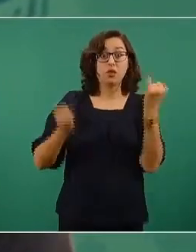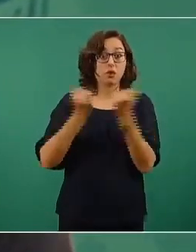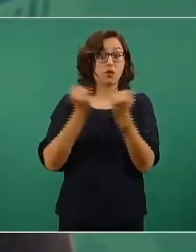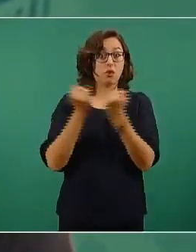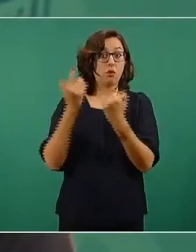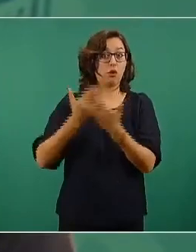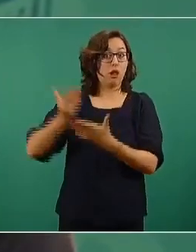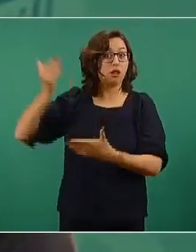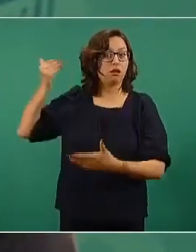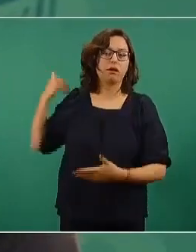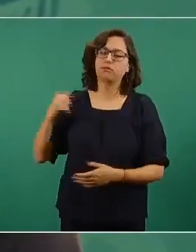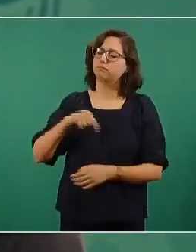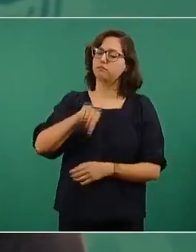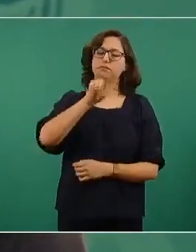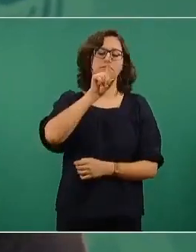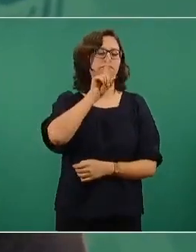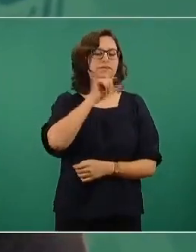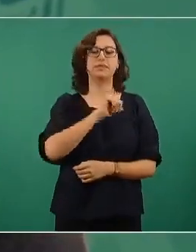En el